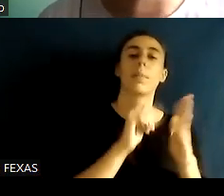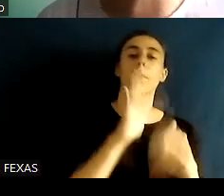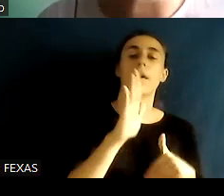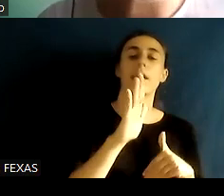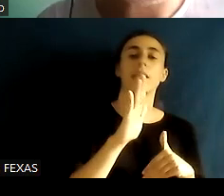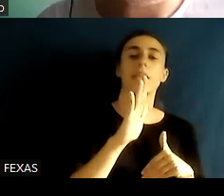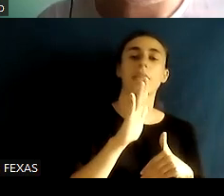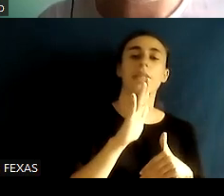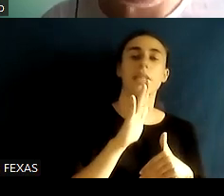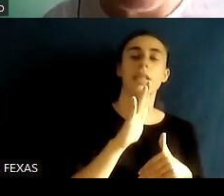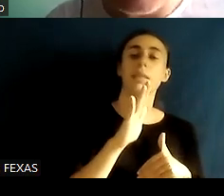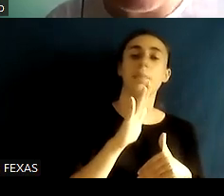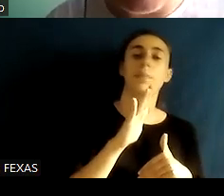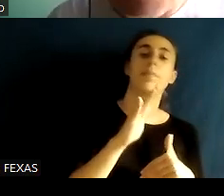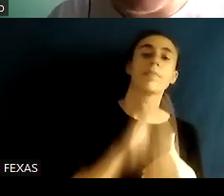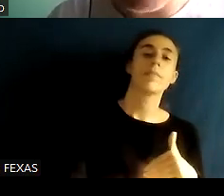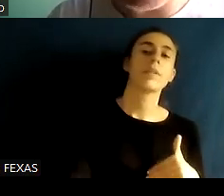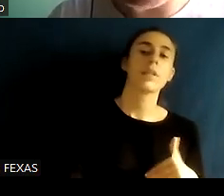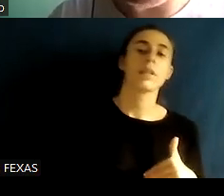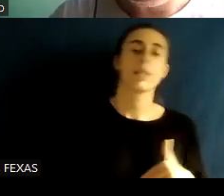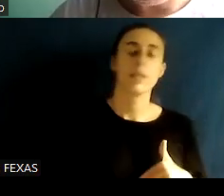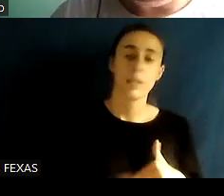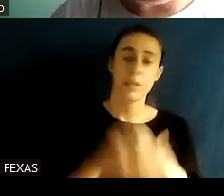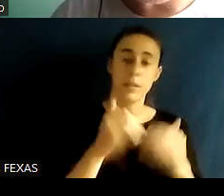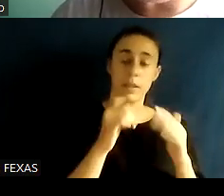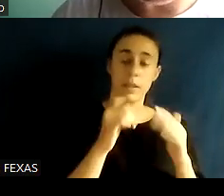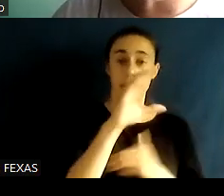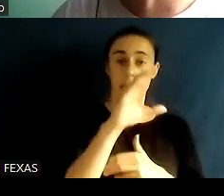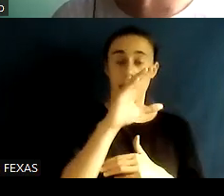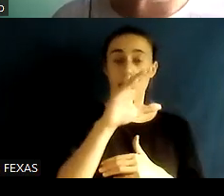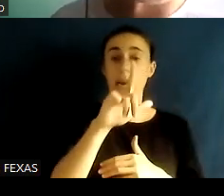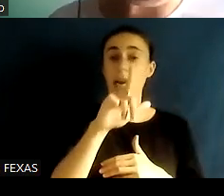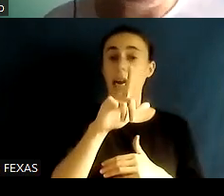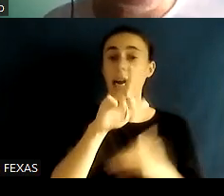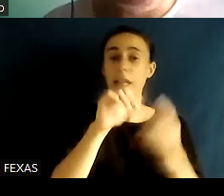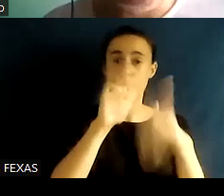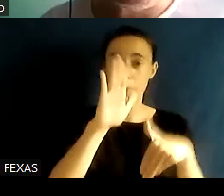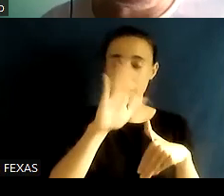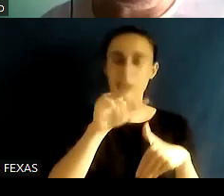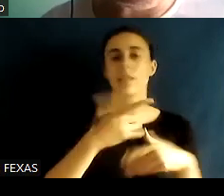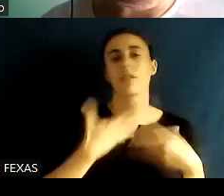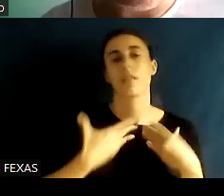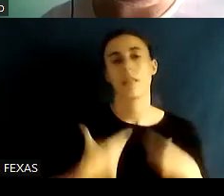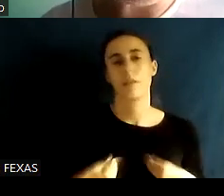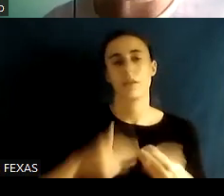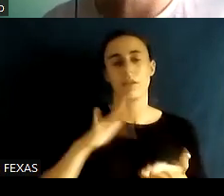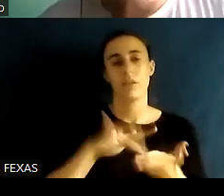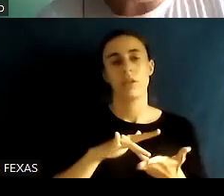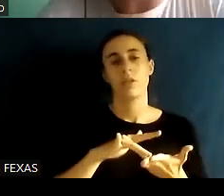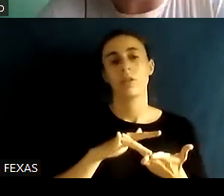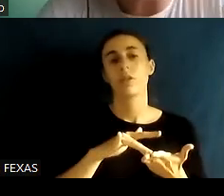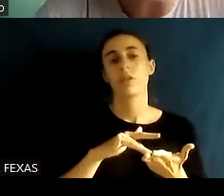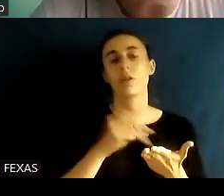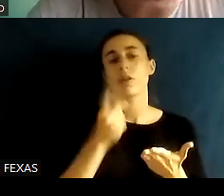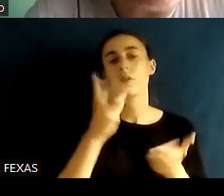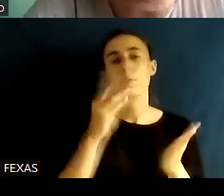es mucho más frecuente que sea la hipercalcemia la presente en una persona deprimida que no al revés.